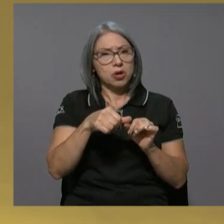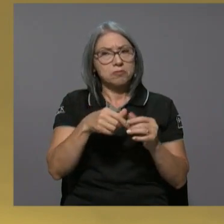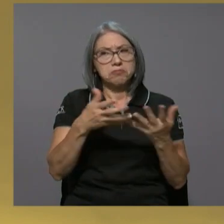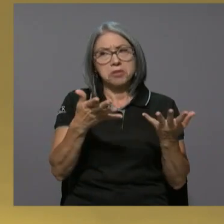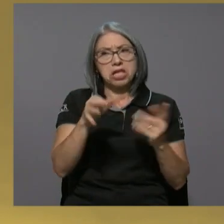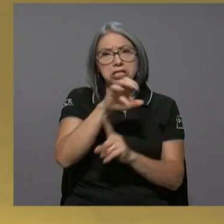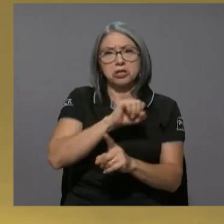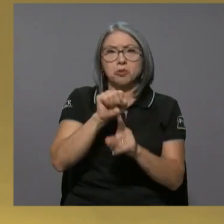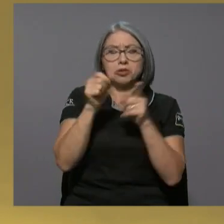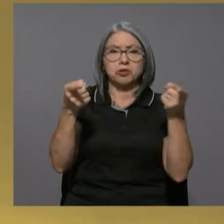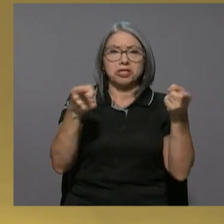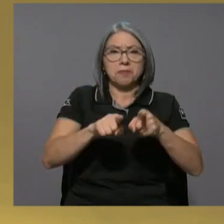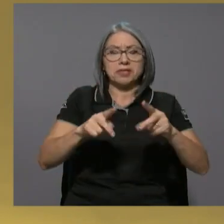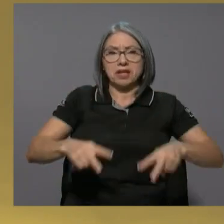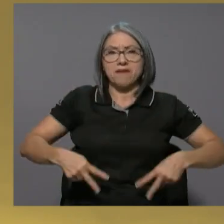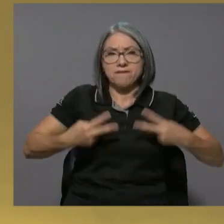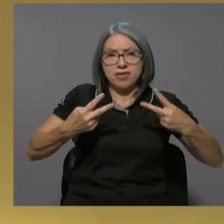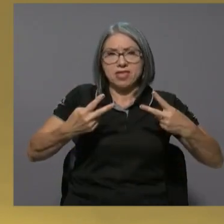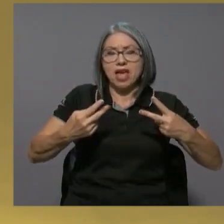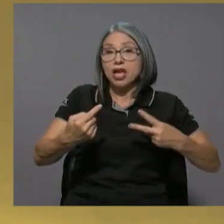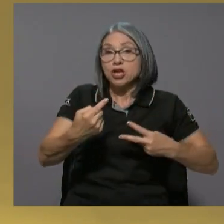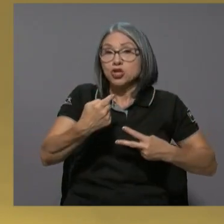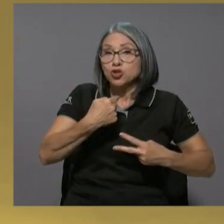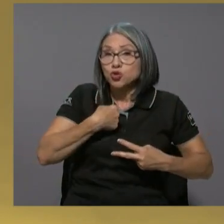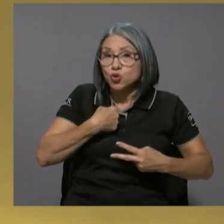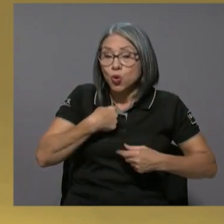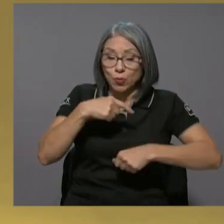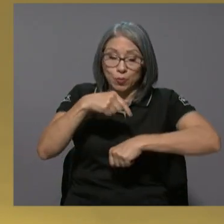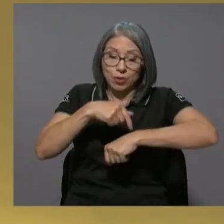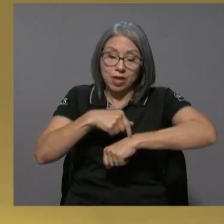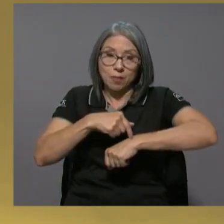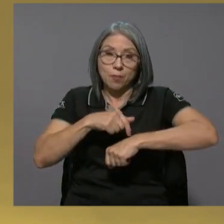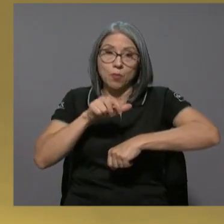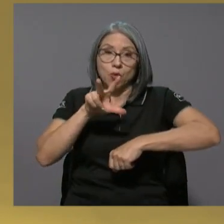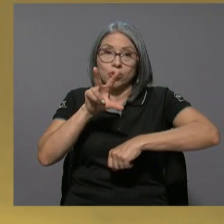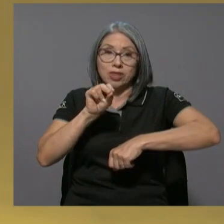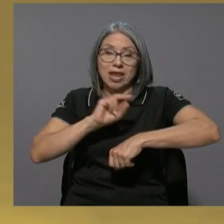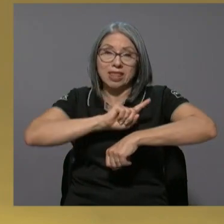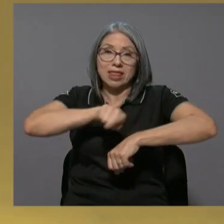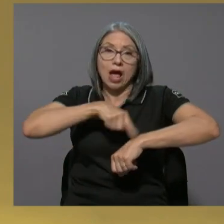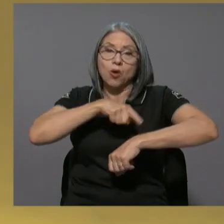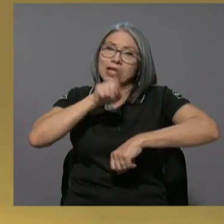da la vida me tocó estar 30 horas en Singapur.